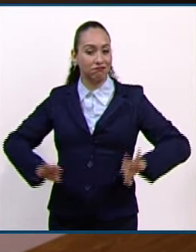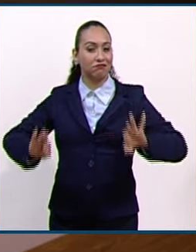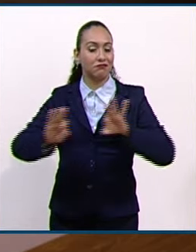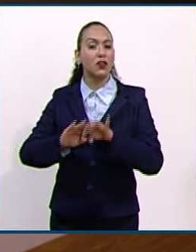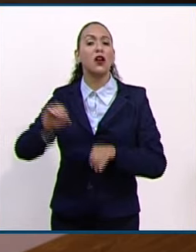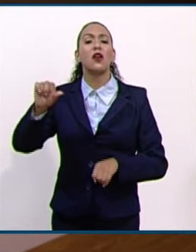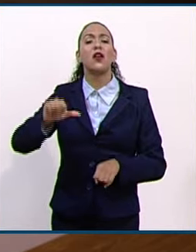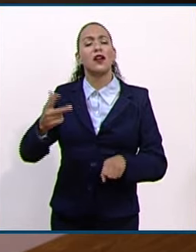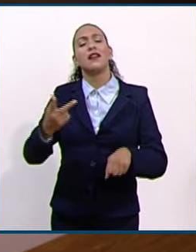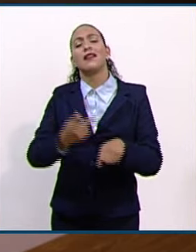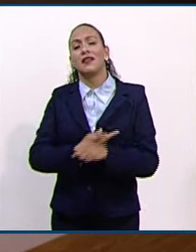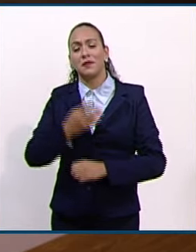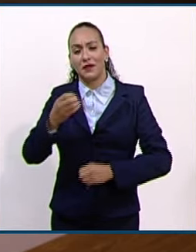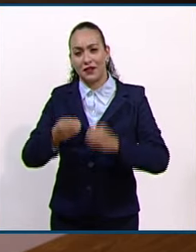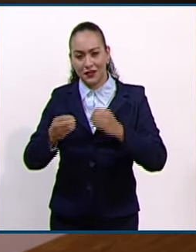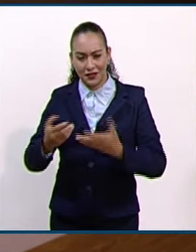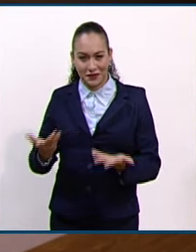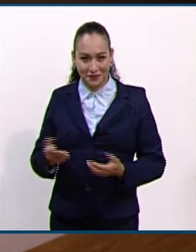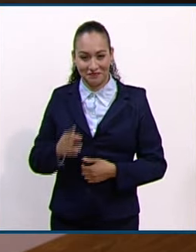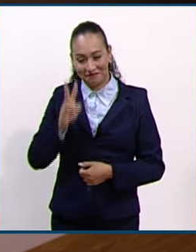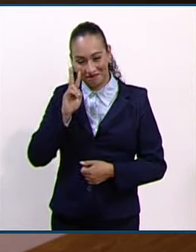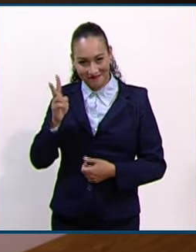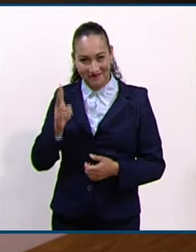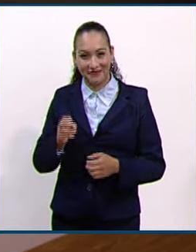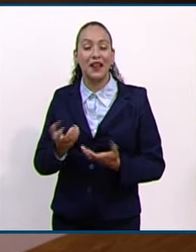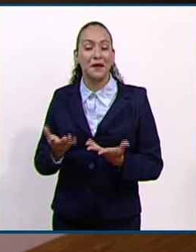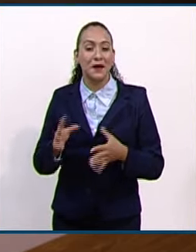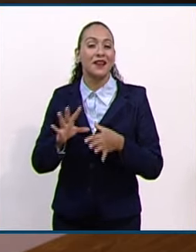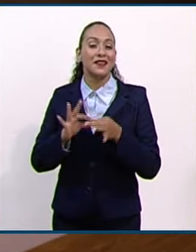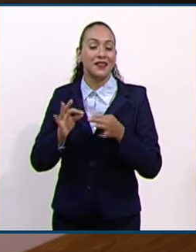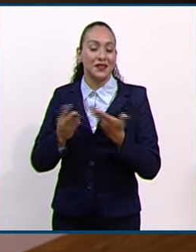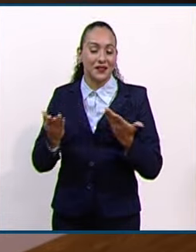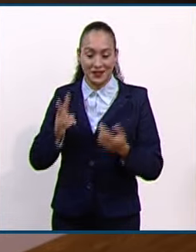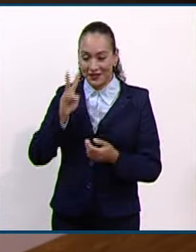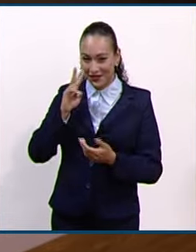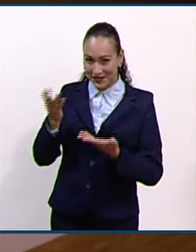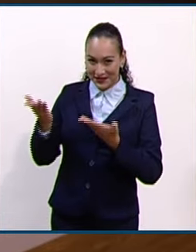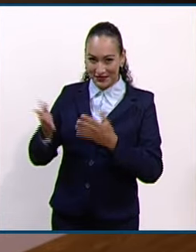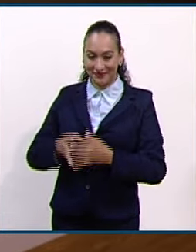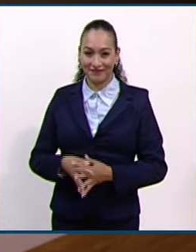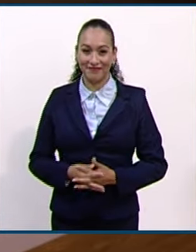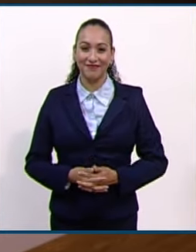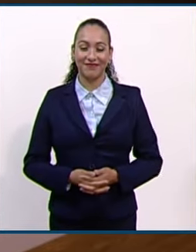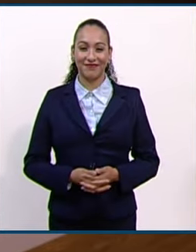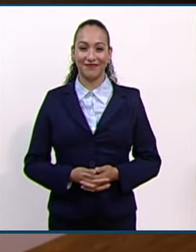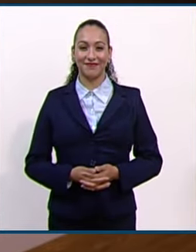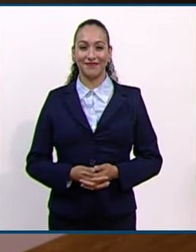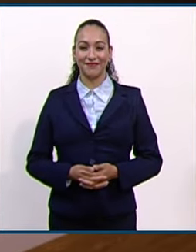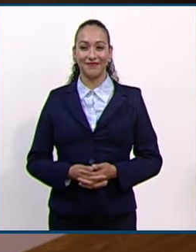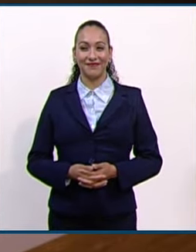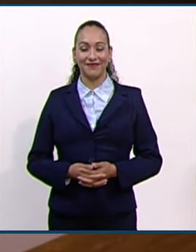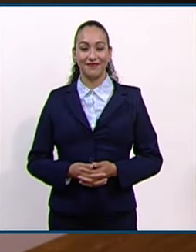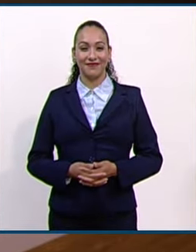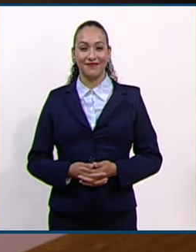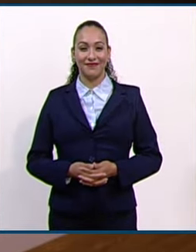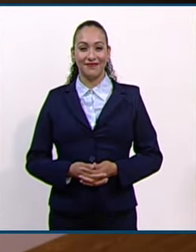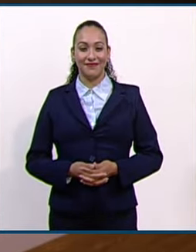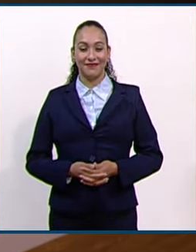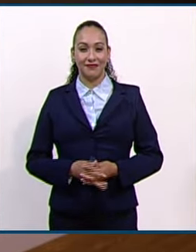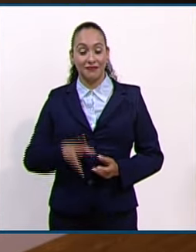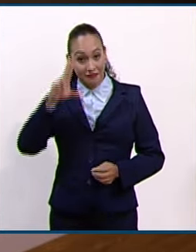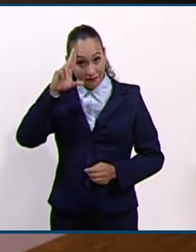esta tarde el Pleno del máximo tribunal del país. Muy buenas tardes, Mario. Adelante con tu reporte, te escuchamos. ¿Qué